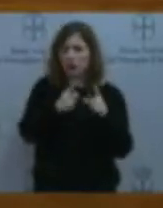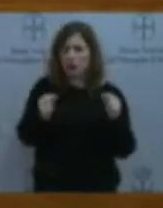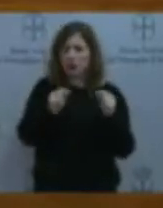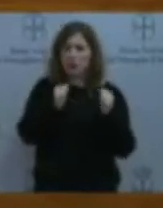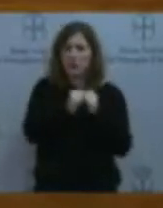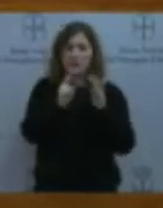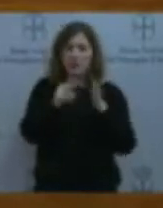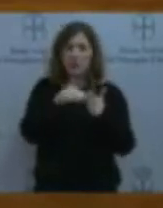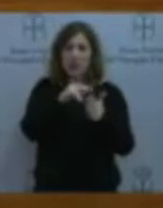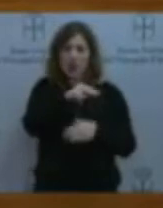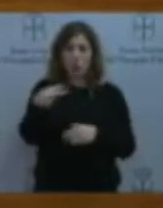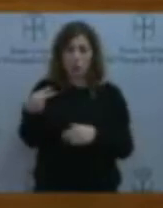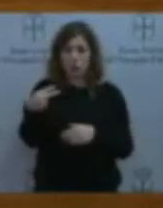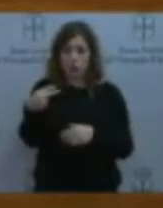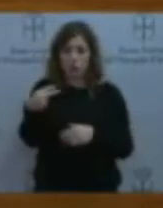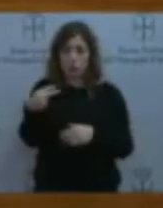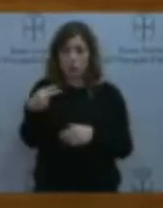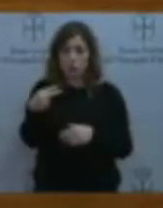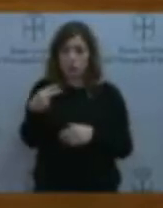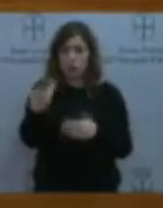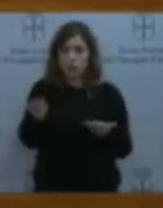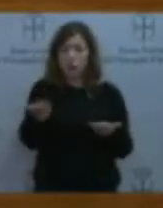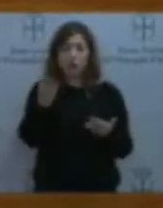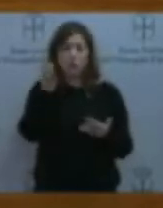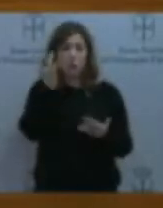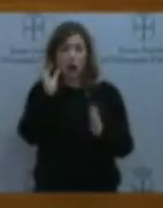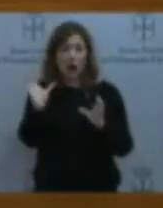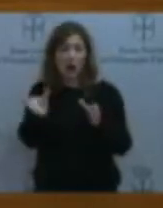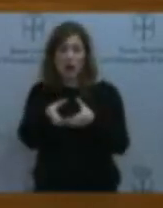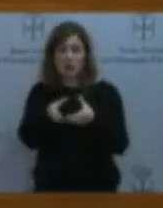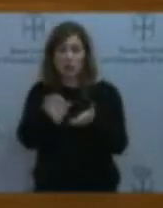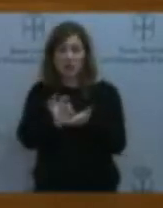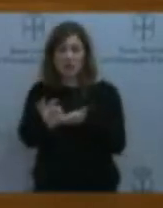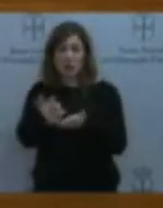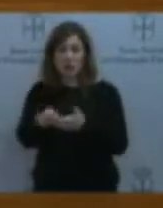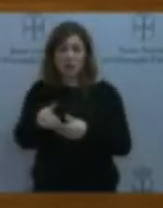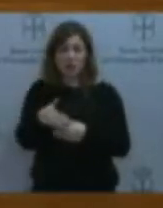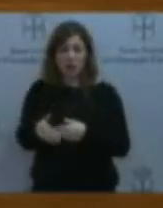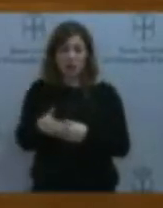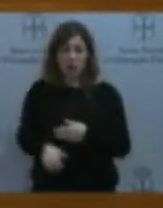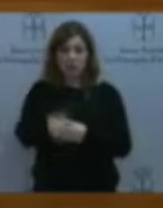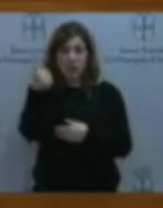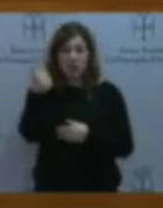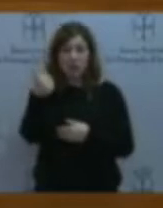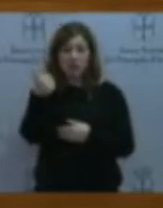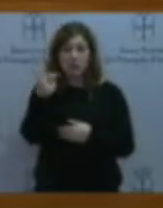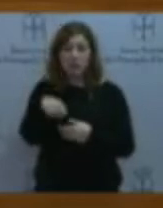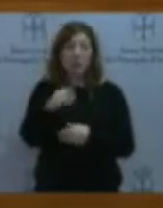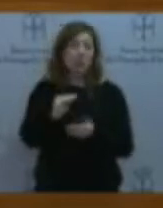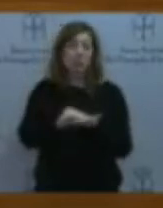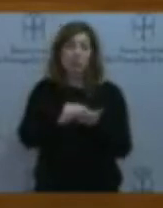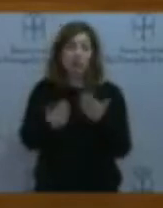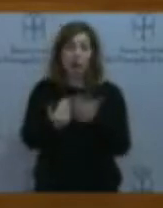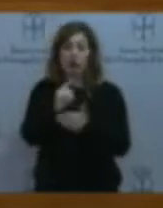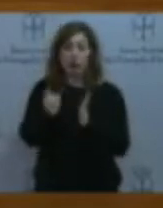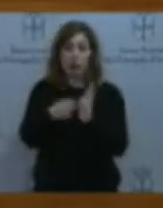euros, el salario medio en 22.000 y resulta que las mujeres están en los servicios más precarios y en algunos casos están a tiempo parcial. Bueno,